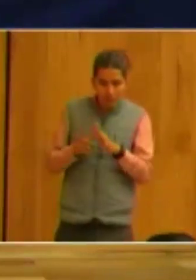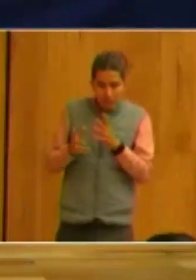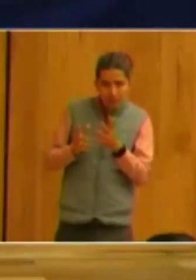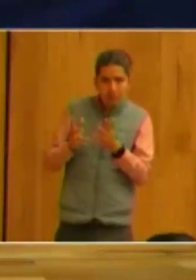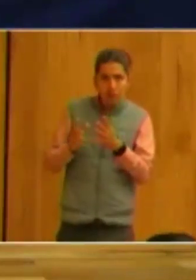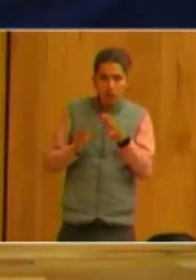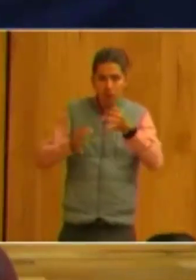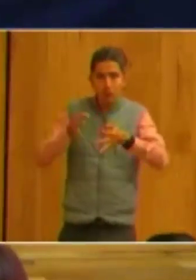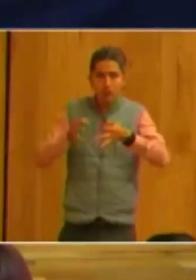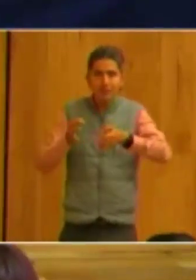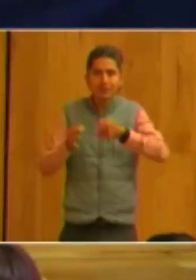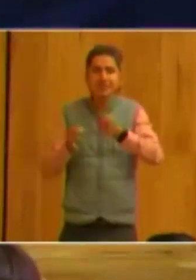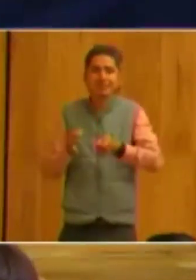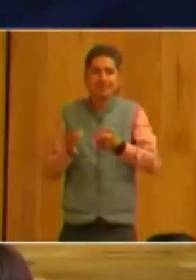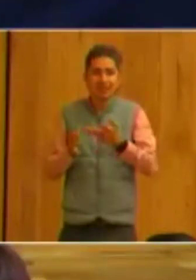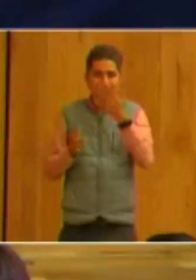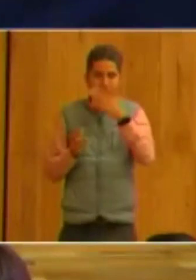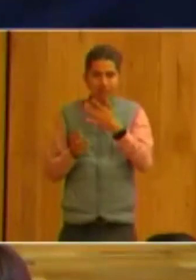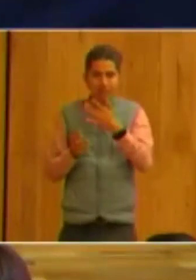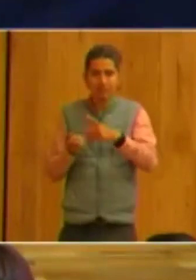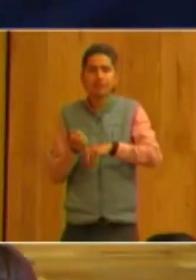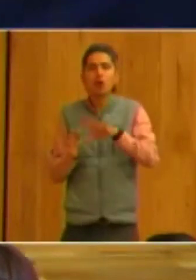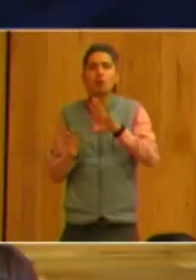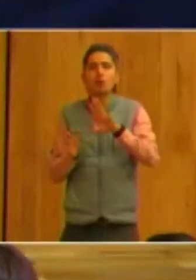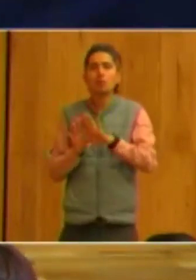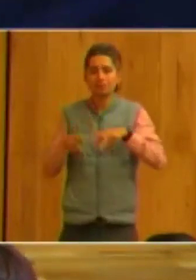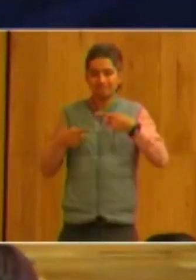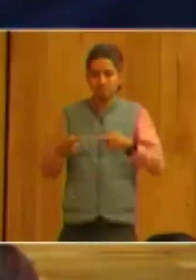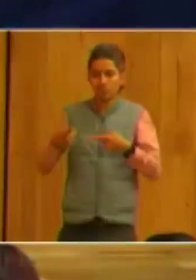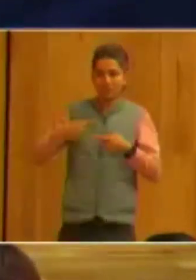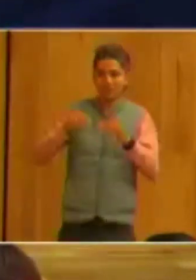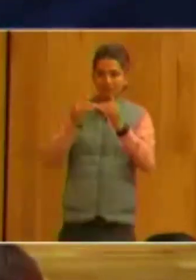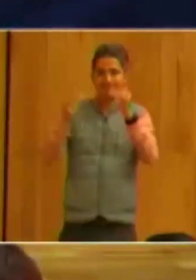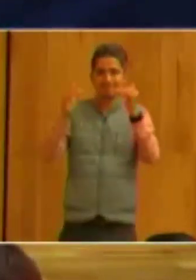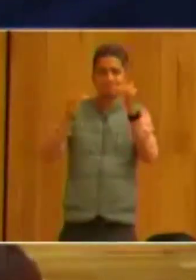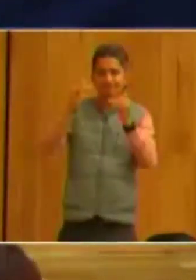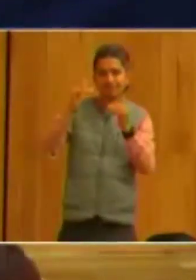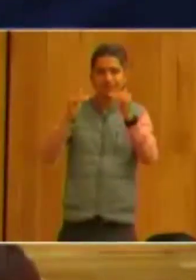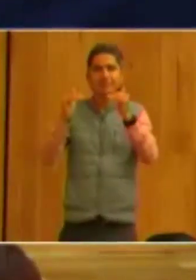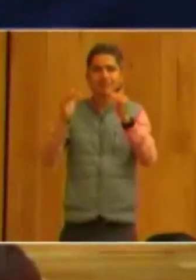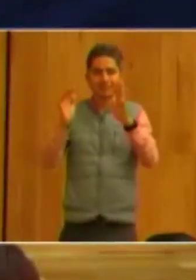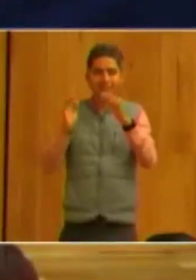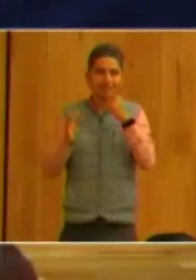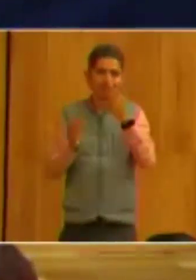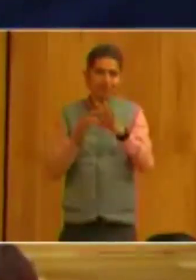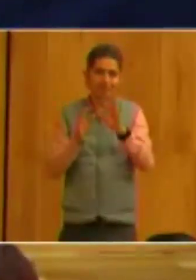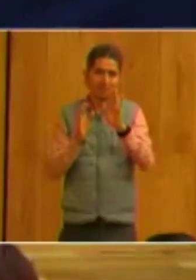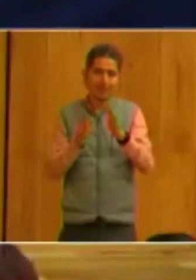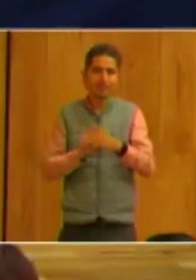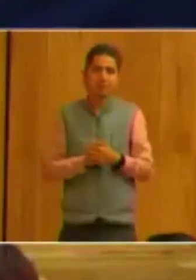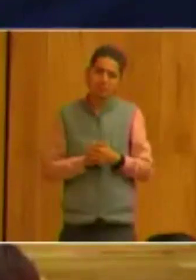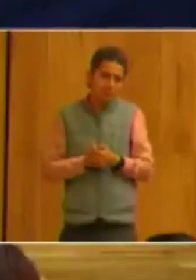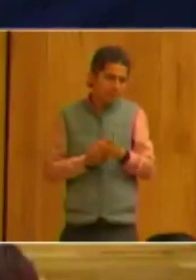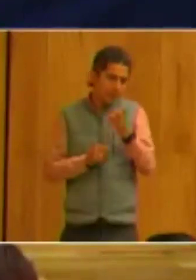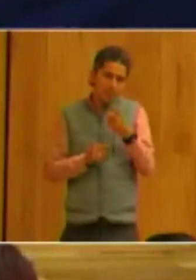en el juicio, con el riesgo de vulnerar la imparcialidad como nos sostiene la compañera. Esa sería